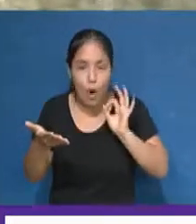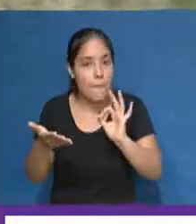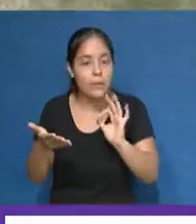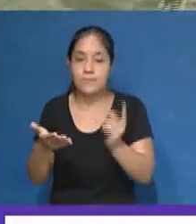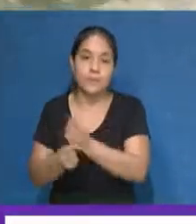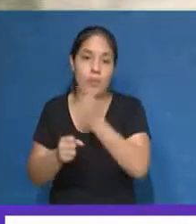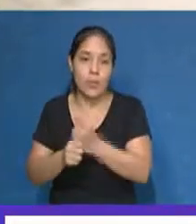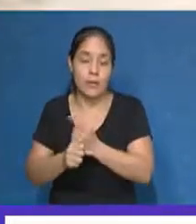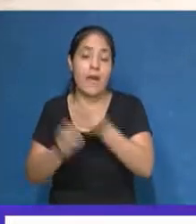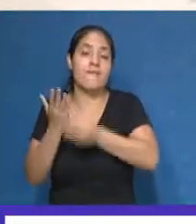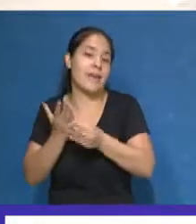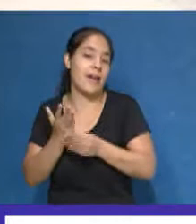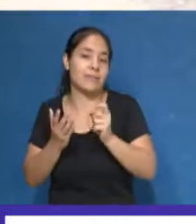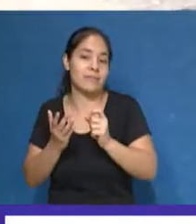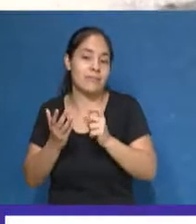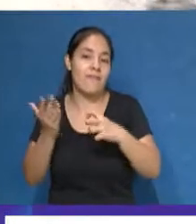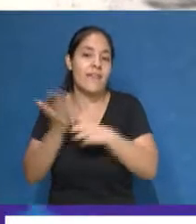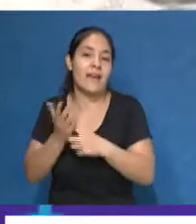De manera tal que